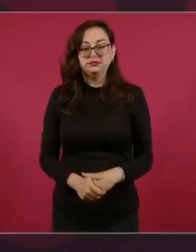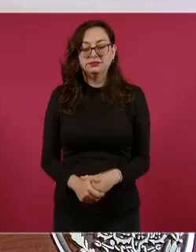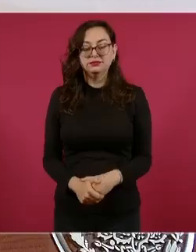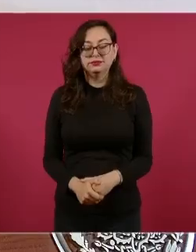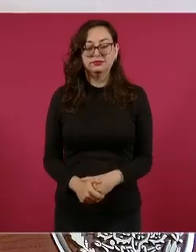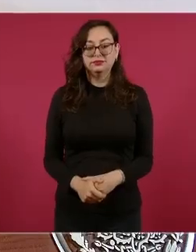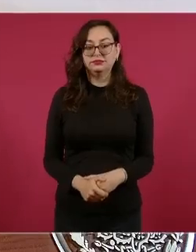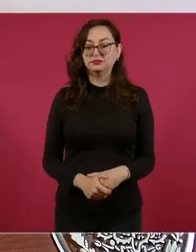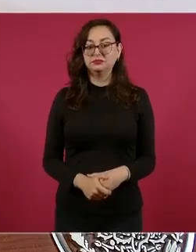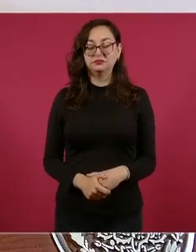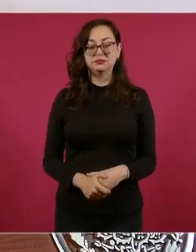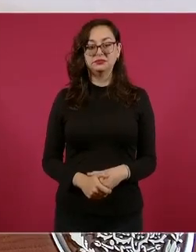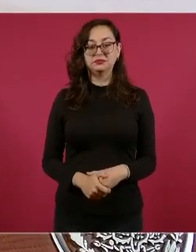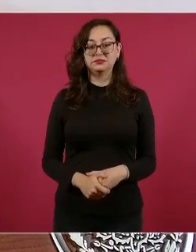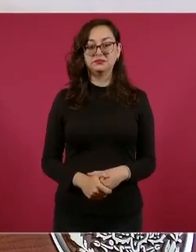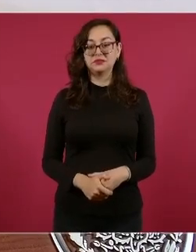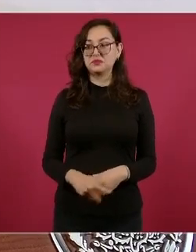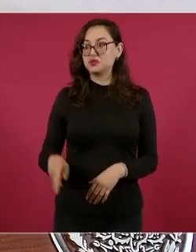de estos,